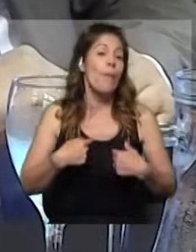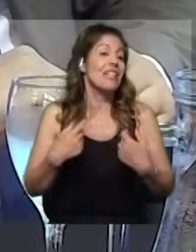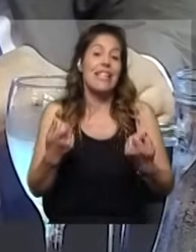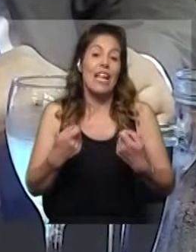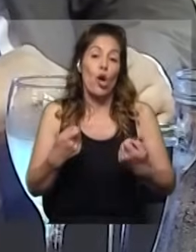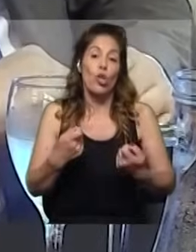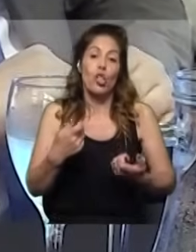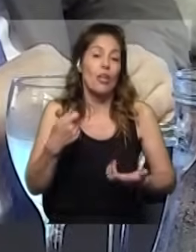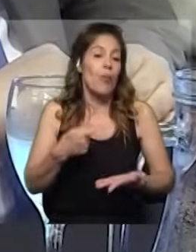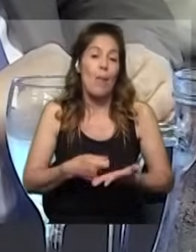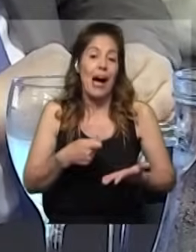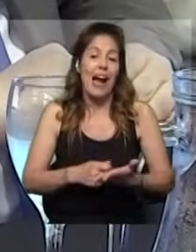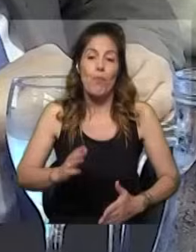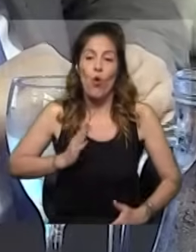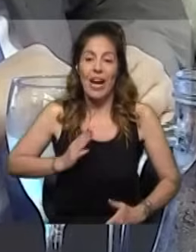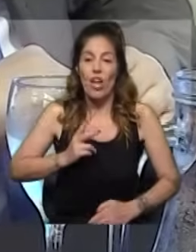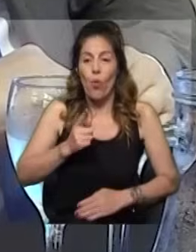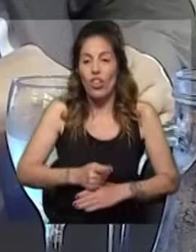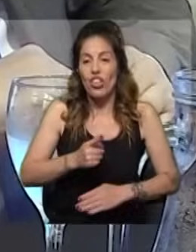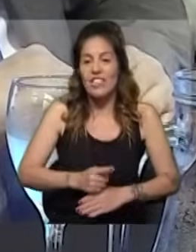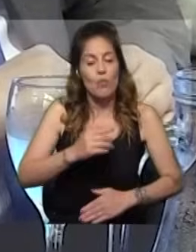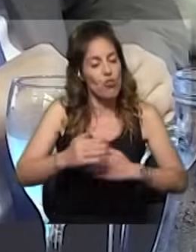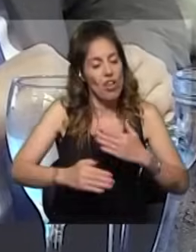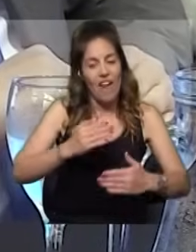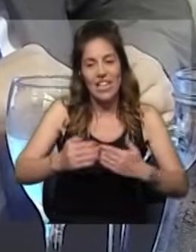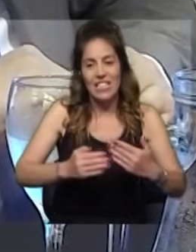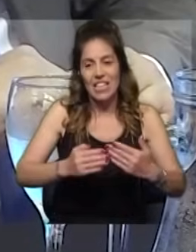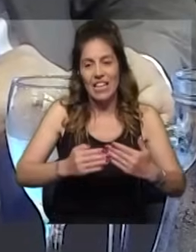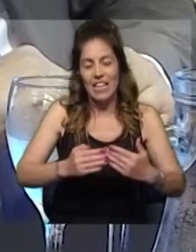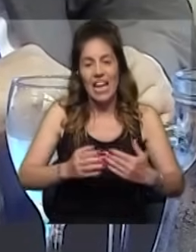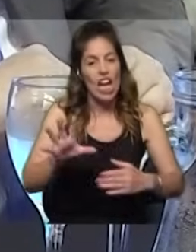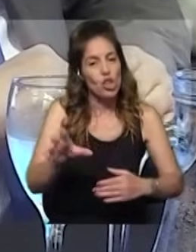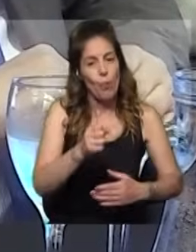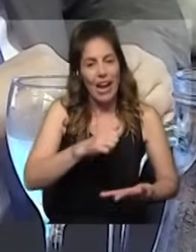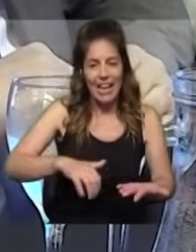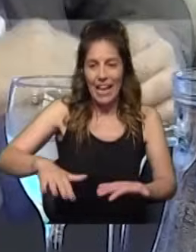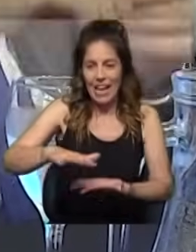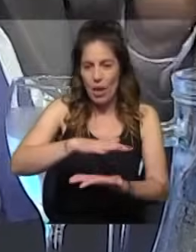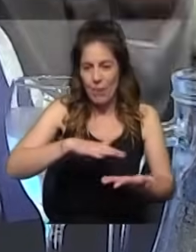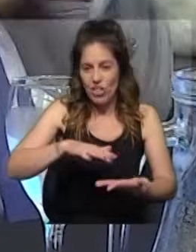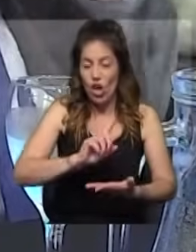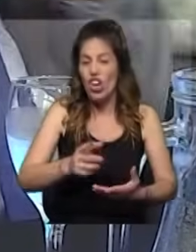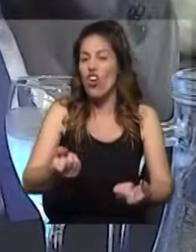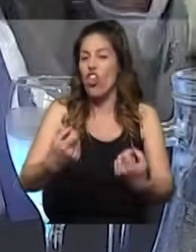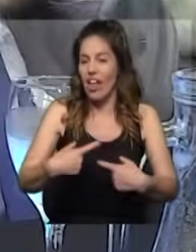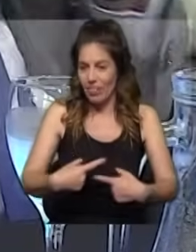pagar las mujeres cuando decidimos dar un paso al frente y tomar el espacio que no nos es